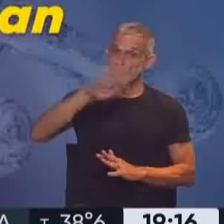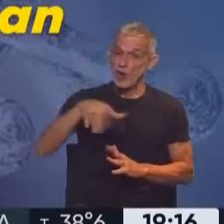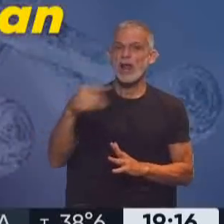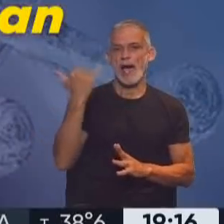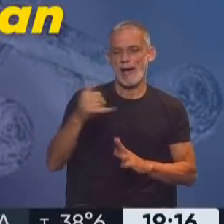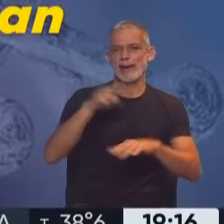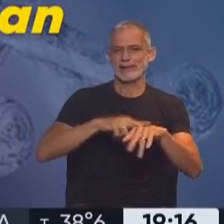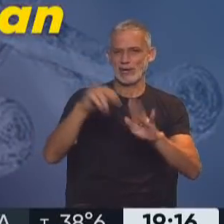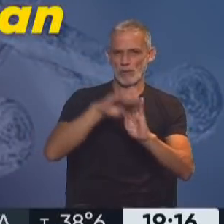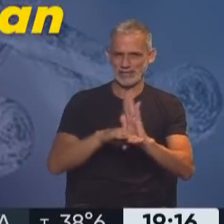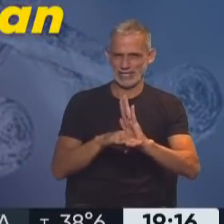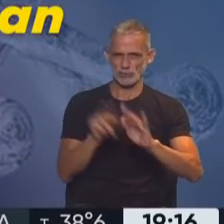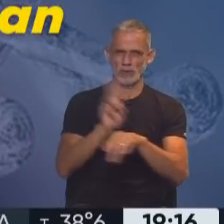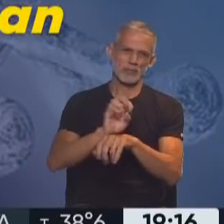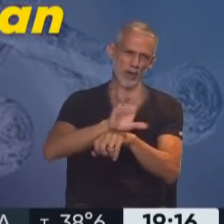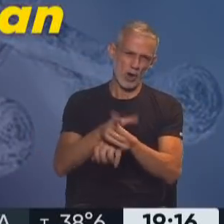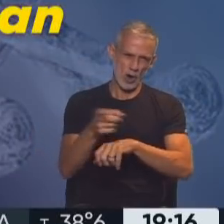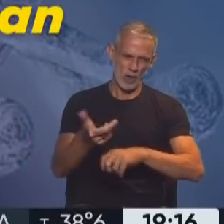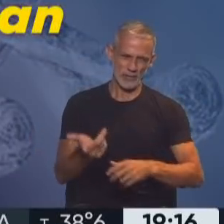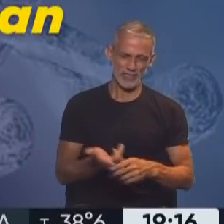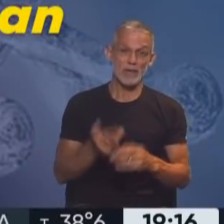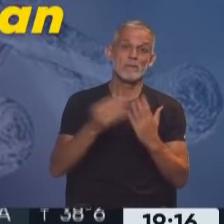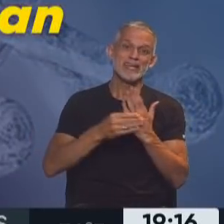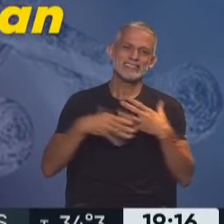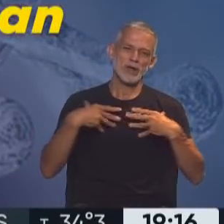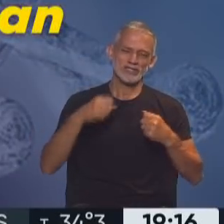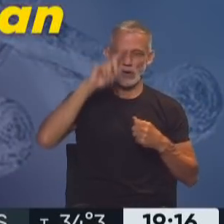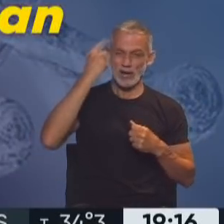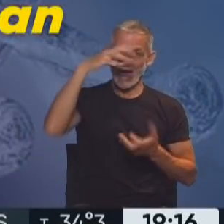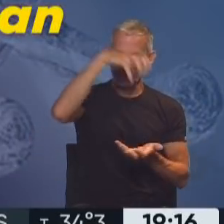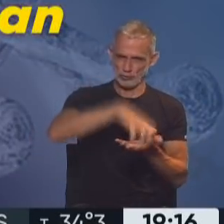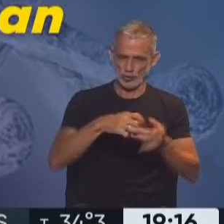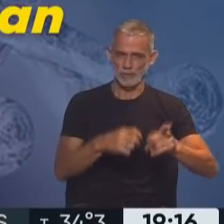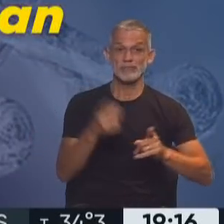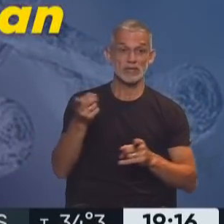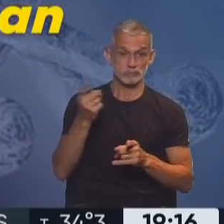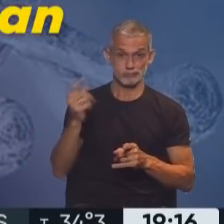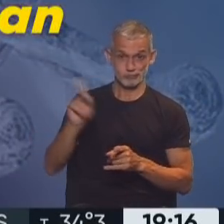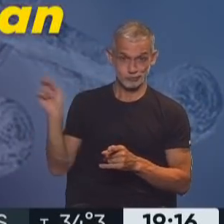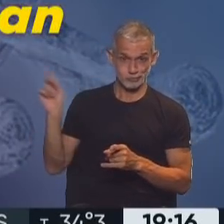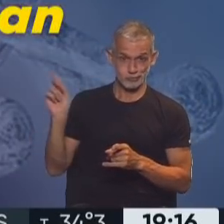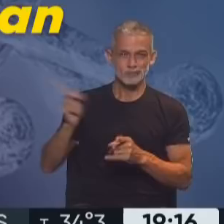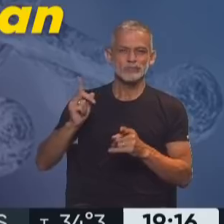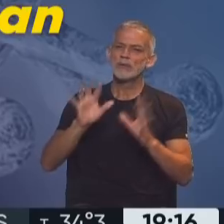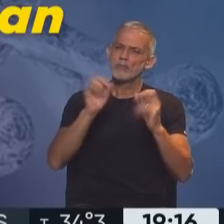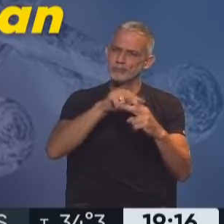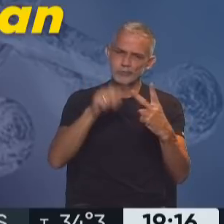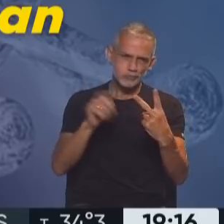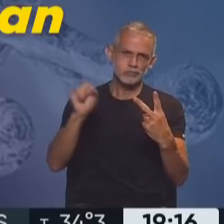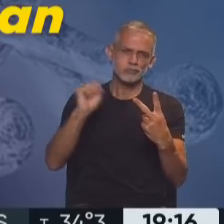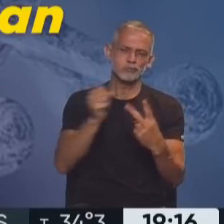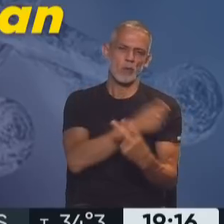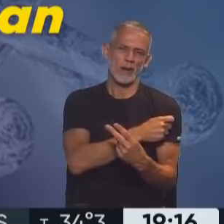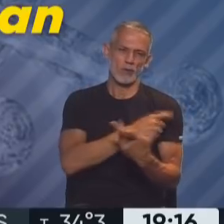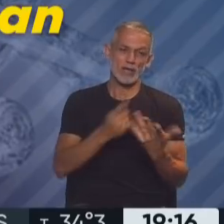recomendaciones para prevenir el COVID, por supuesto, que tienen que ver con lo que indica el Ministerio de Salud de la Nación. Aquí la tenemos detrás de nosotros. Completa tu esquema de vacunación